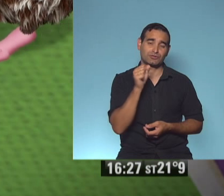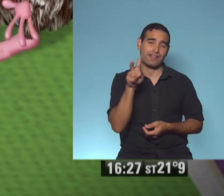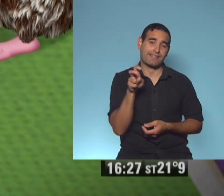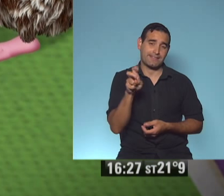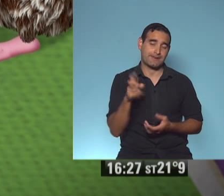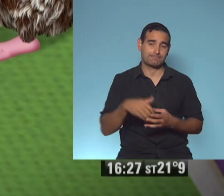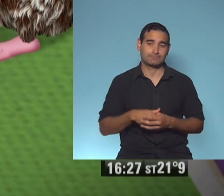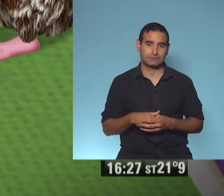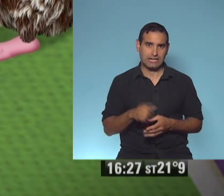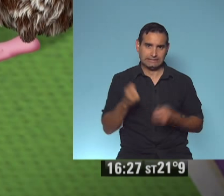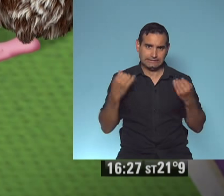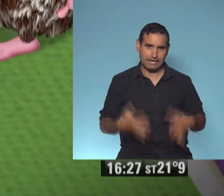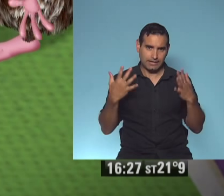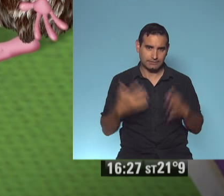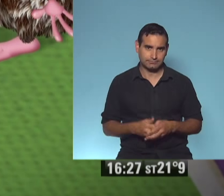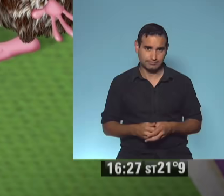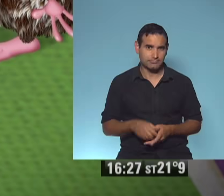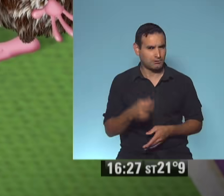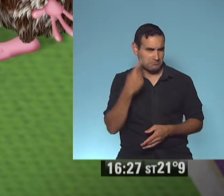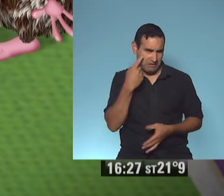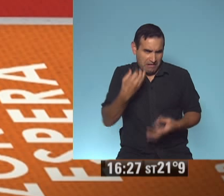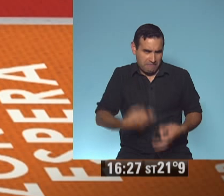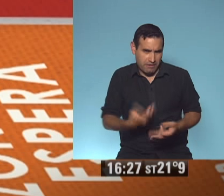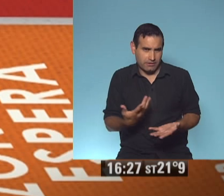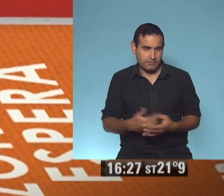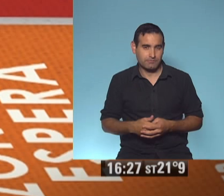alquiler. ¡Carísimo! ¿A usted le parece?